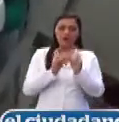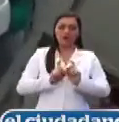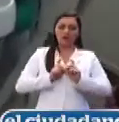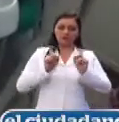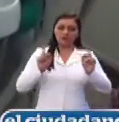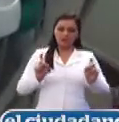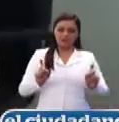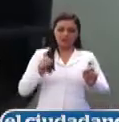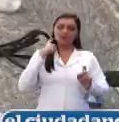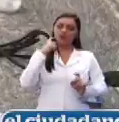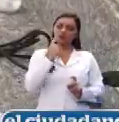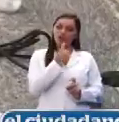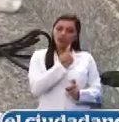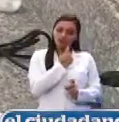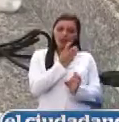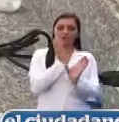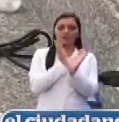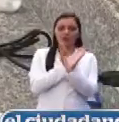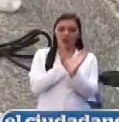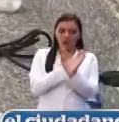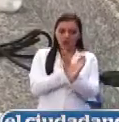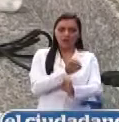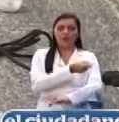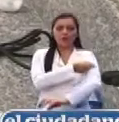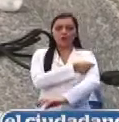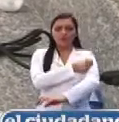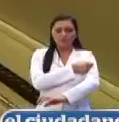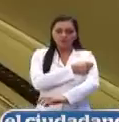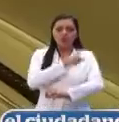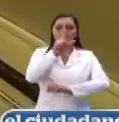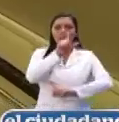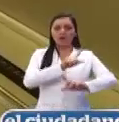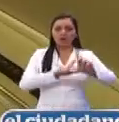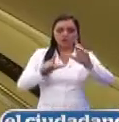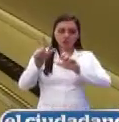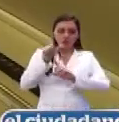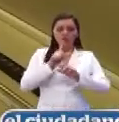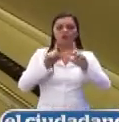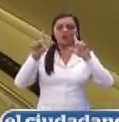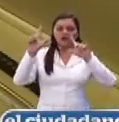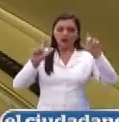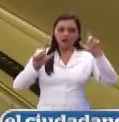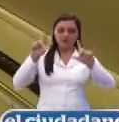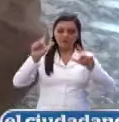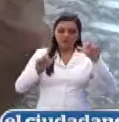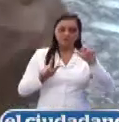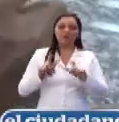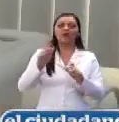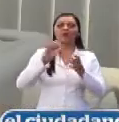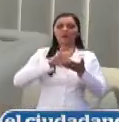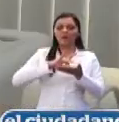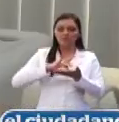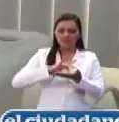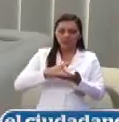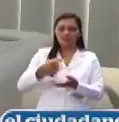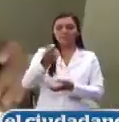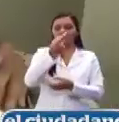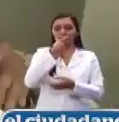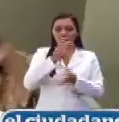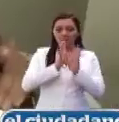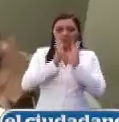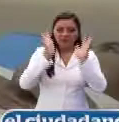psicología vacunación laboratorio radiología convencional farmacia medicina general